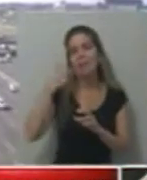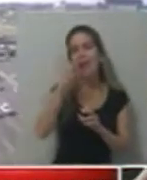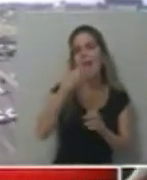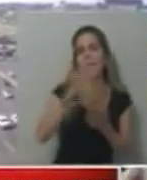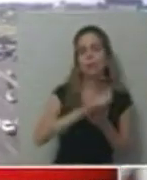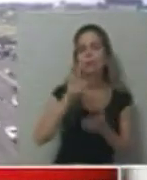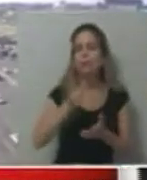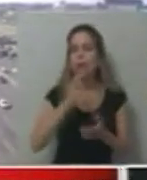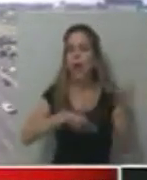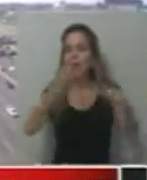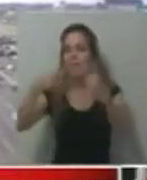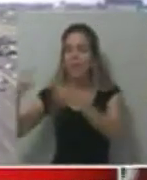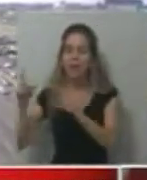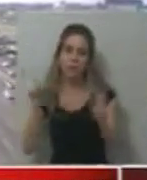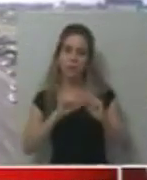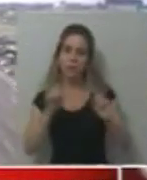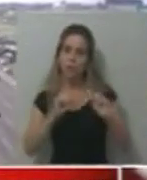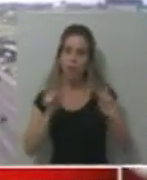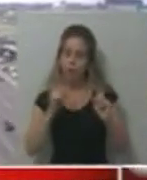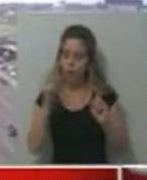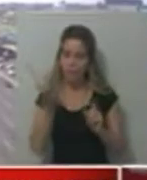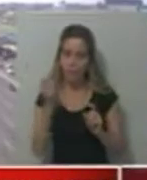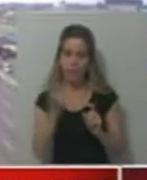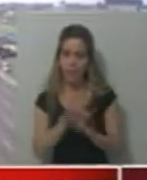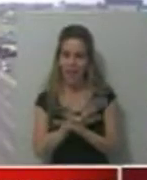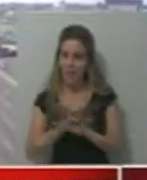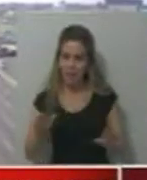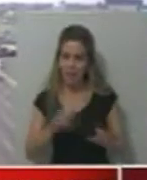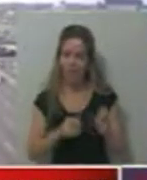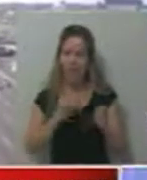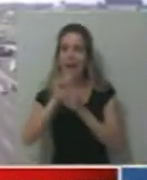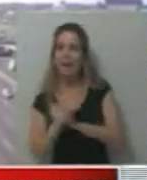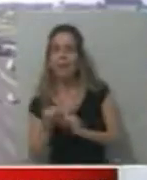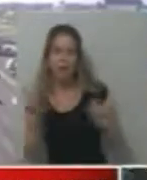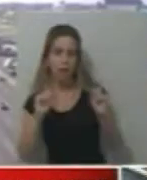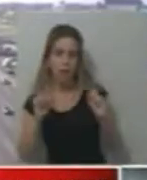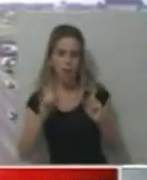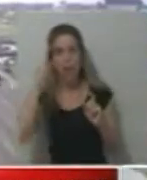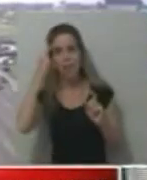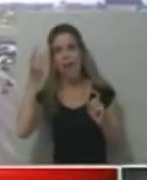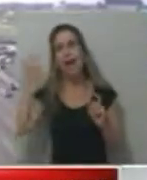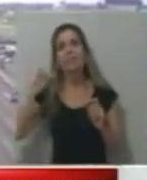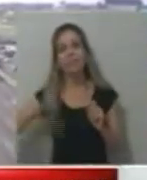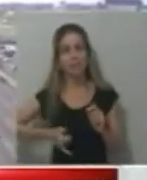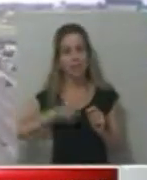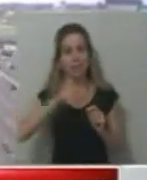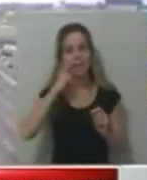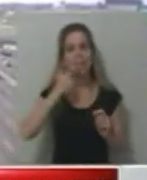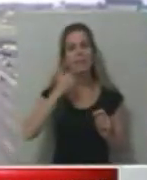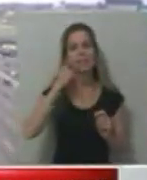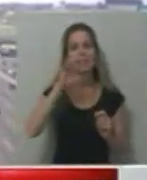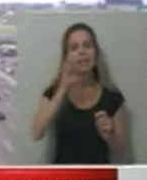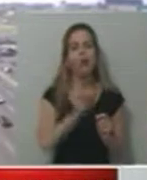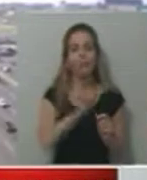haber, lo acaba de confirmar Capitanich, y que era un poco la idea de Kicillof. Se le hizo fama a Kicillof de que quería desdoblamiento